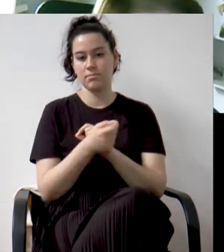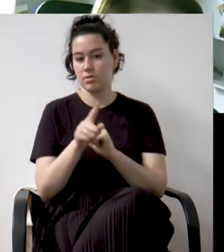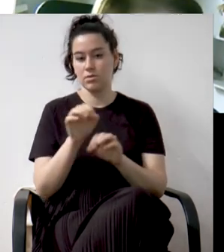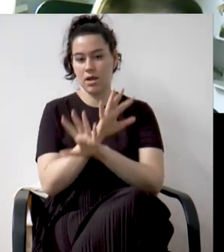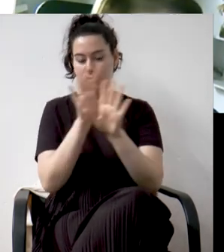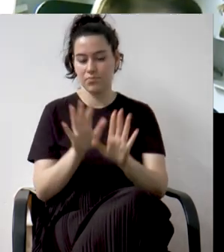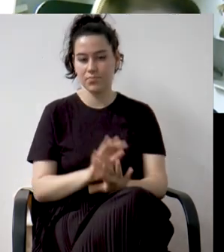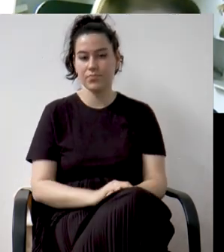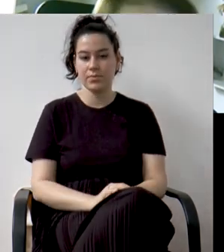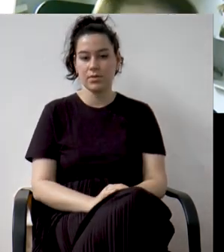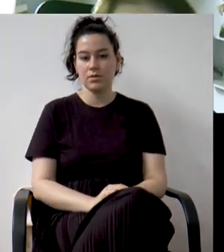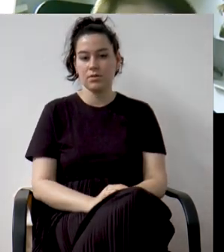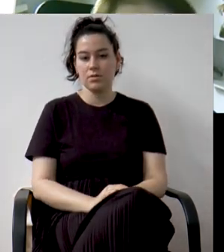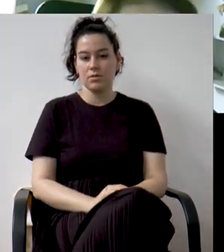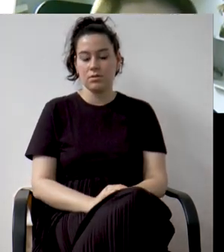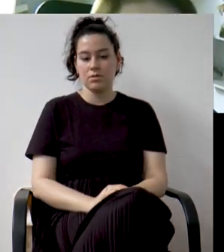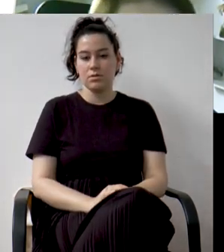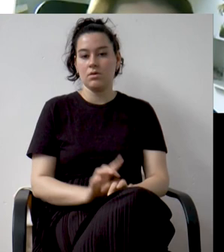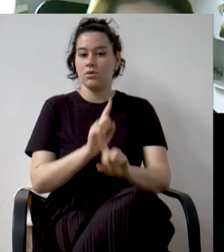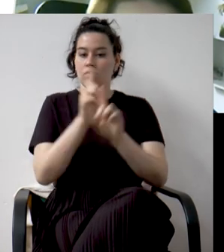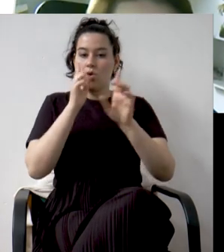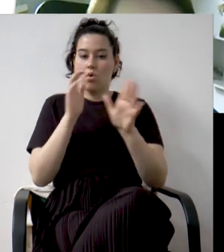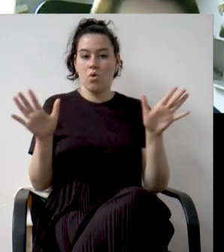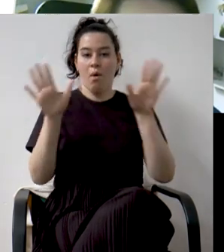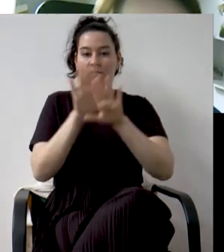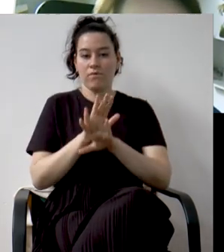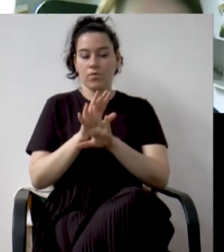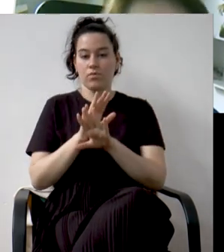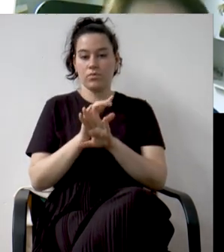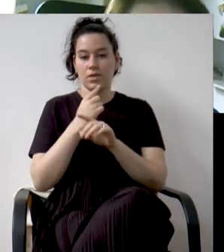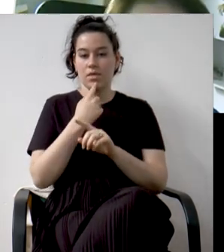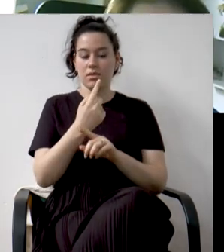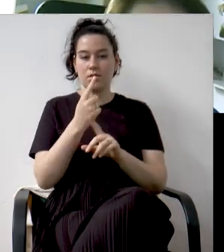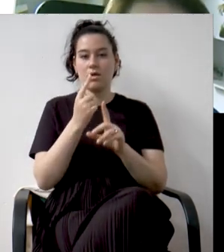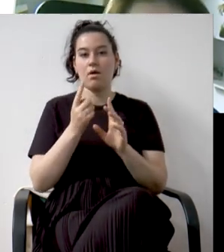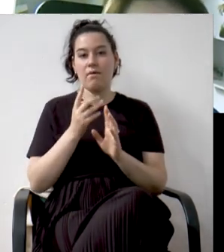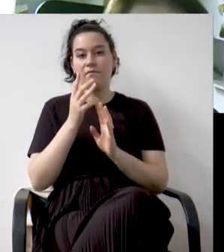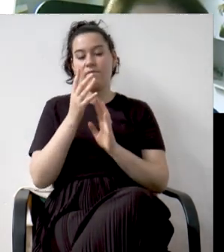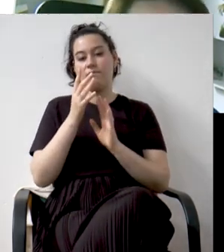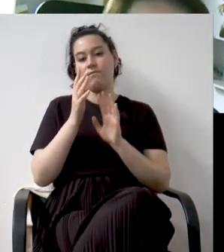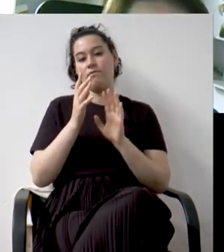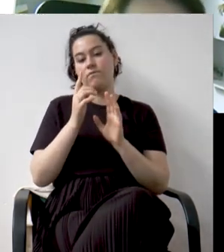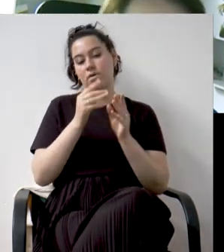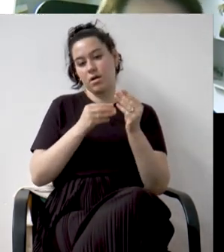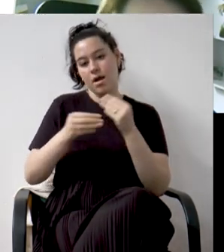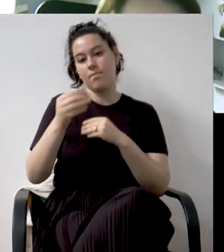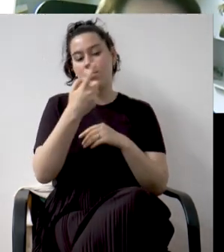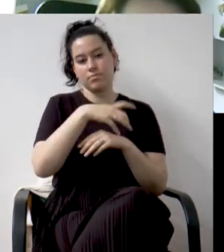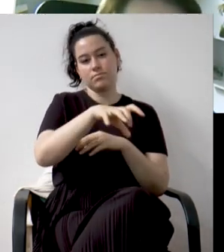claro. Y no hay que confundirlo con lo que sería la adscripción a un departamento del